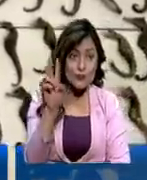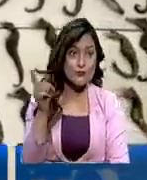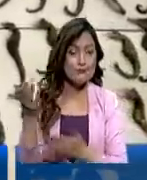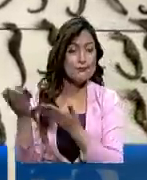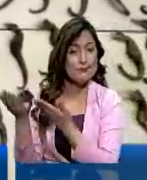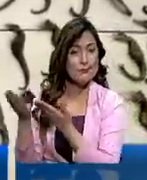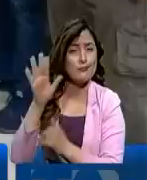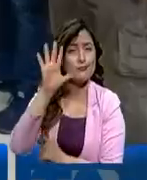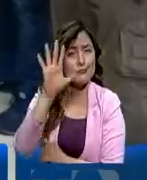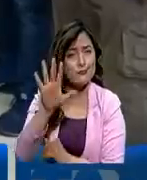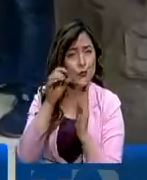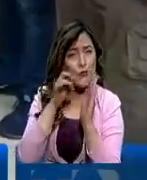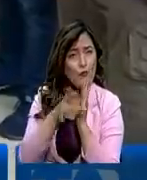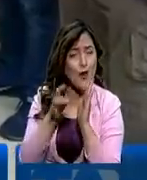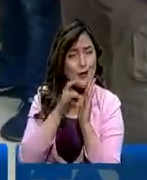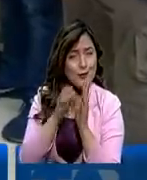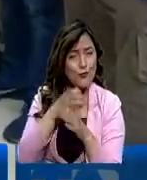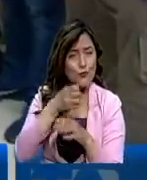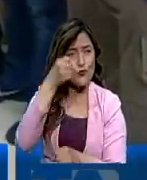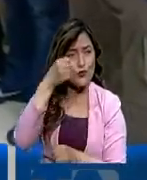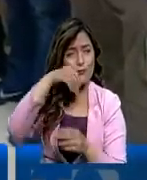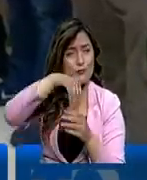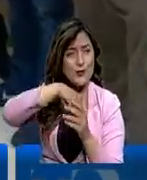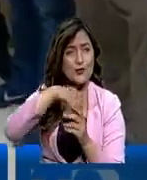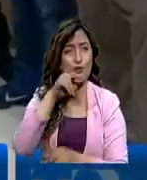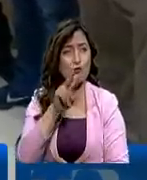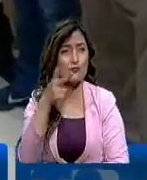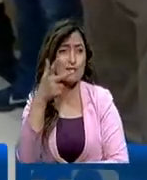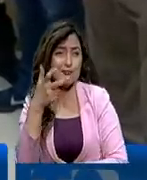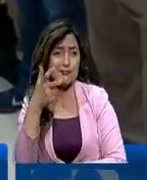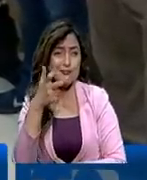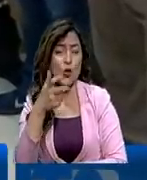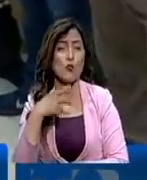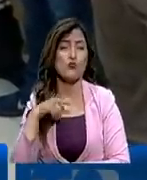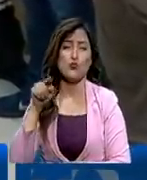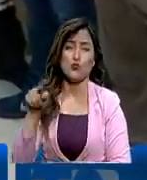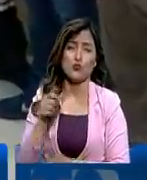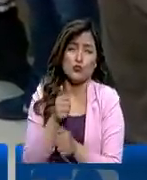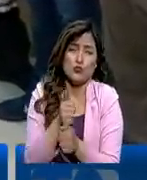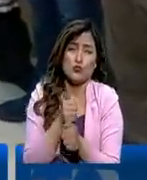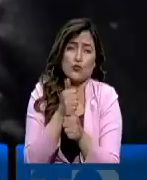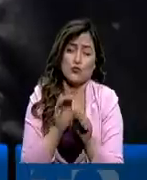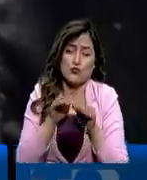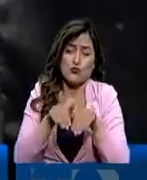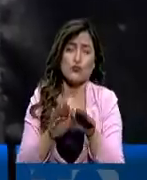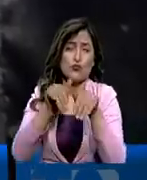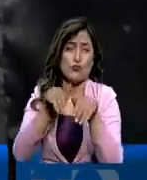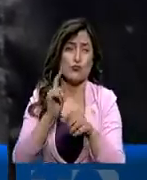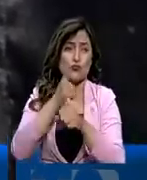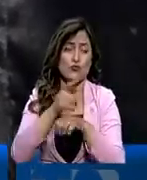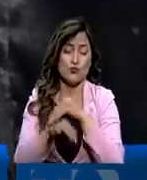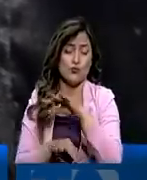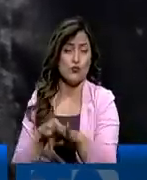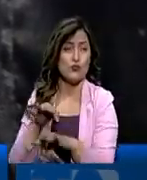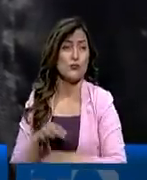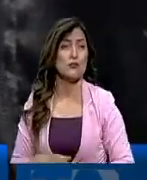transportaba 5 fundas plásticas con 213 unidades de caballitos de mar. Las autoridades dictaminaron medidas sustitutivas para